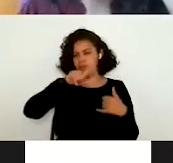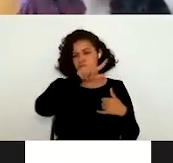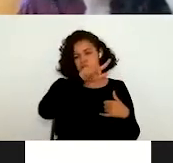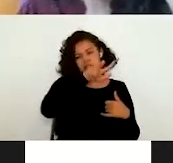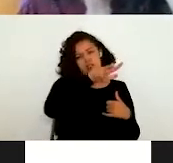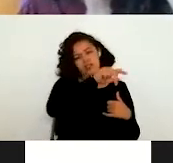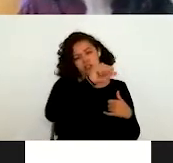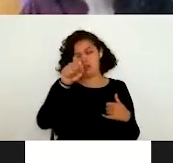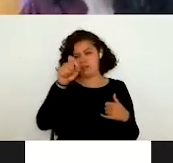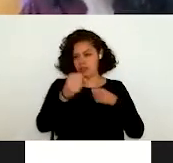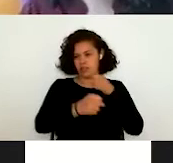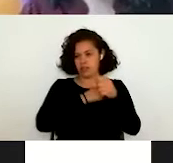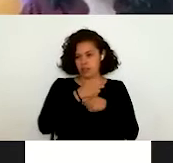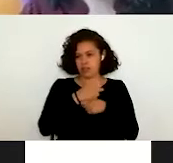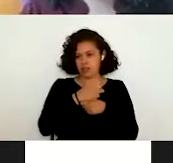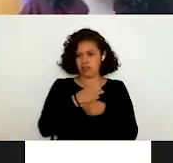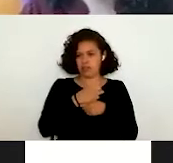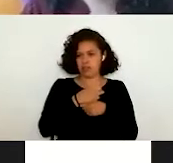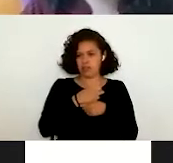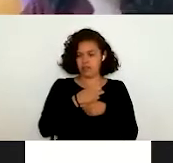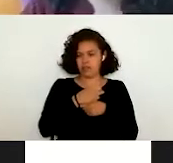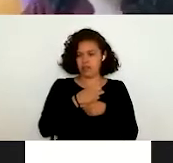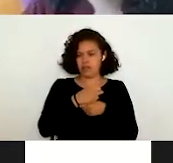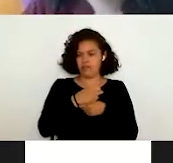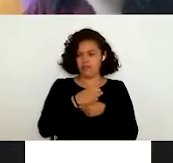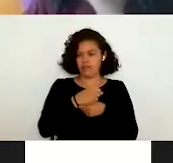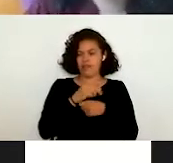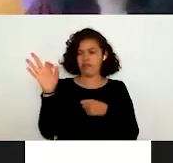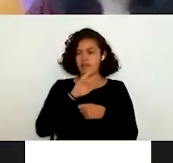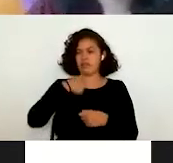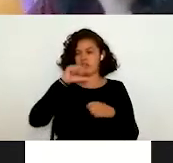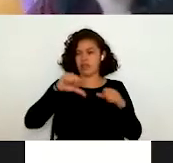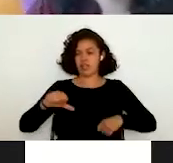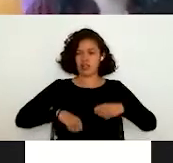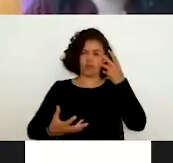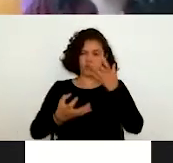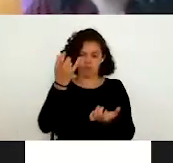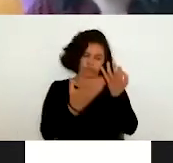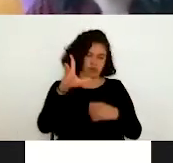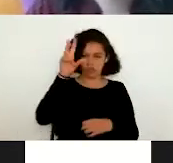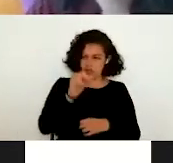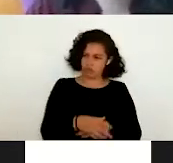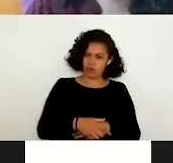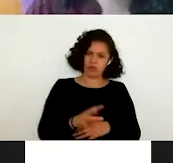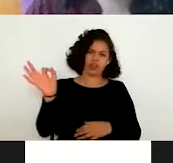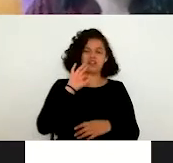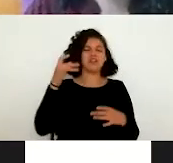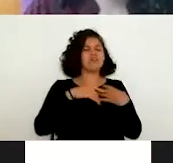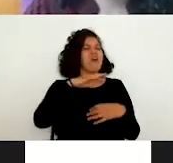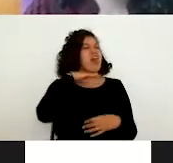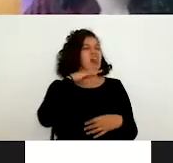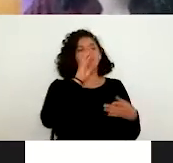años, tal vez no nos serviría hacer actividades que incluyan juegos, ¿no? Porque tal vez no les llamaría tanto la